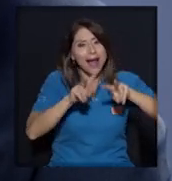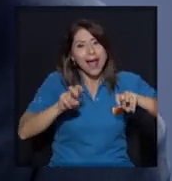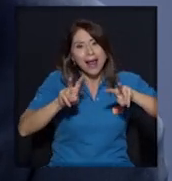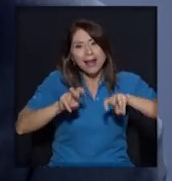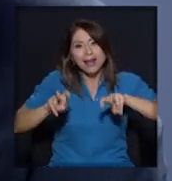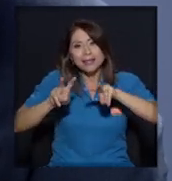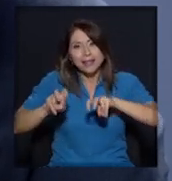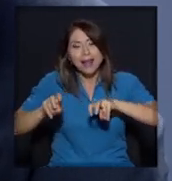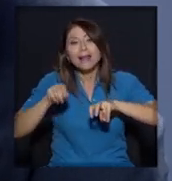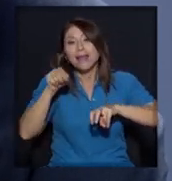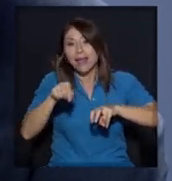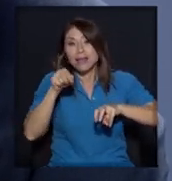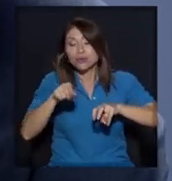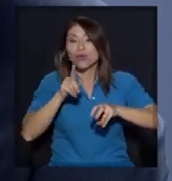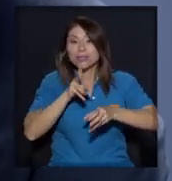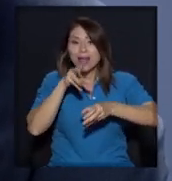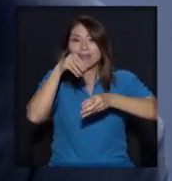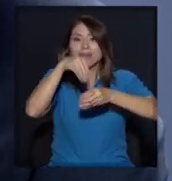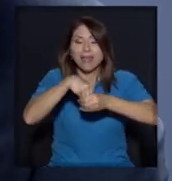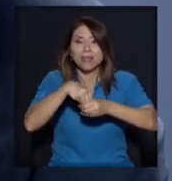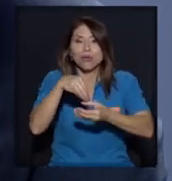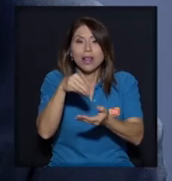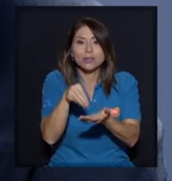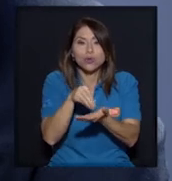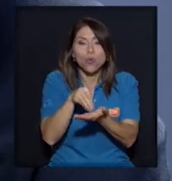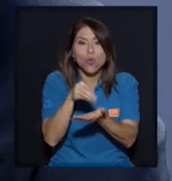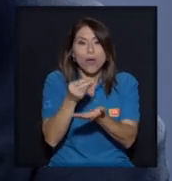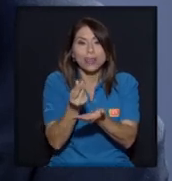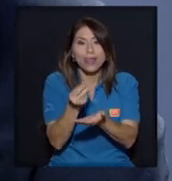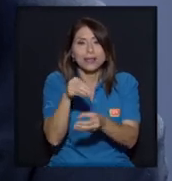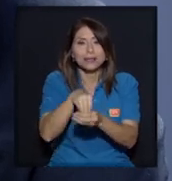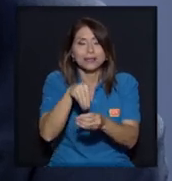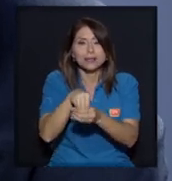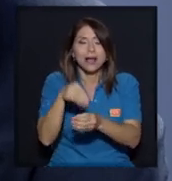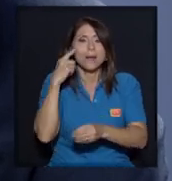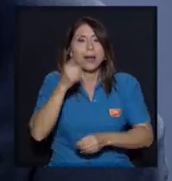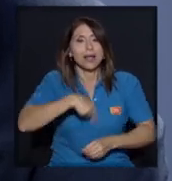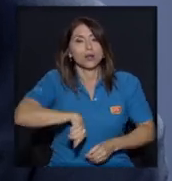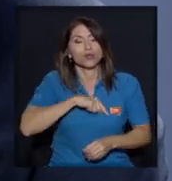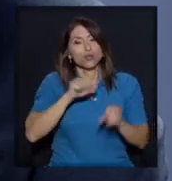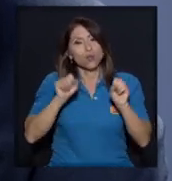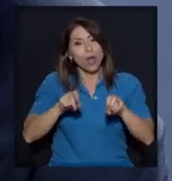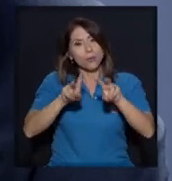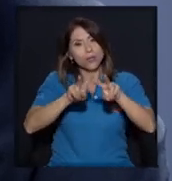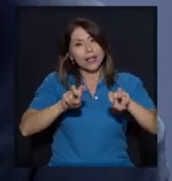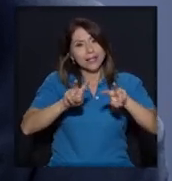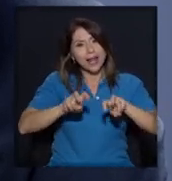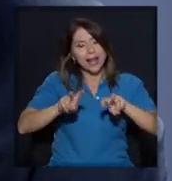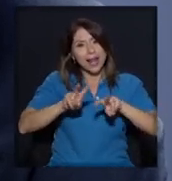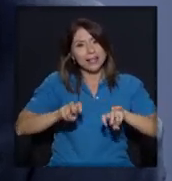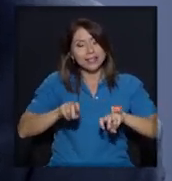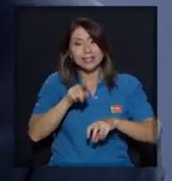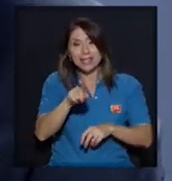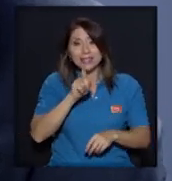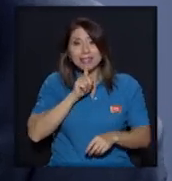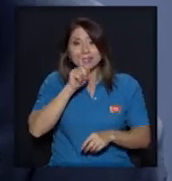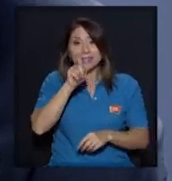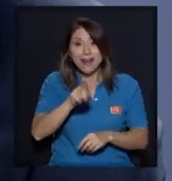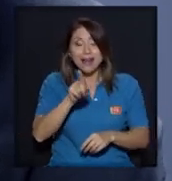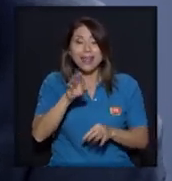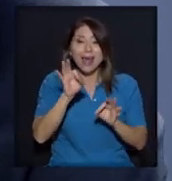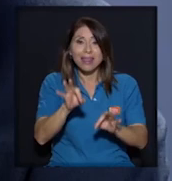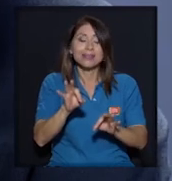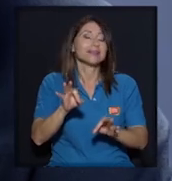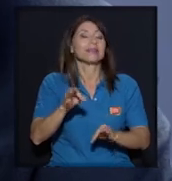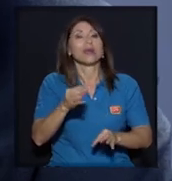contenida en las cuentas que nos permite hacer análisis más precisos de esas realidades que tenemos cuando estamos